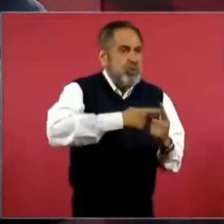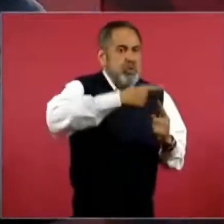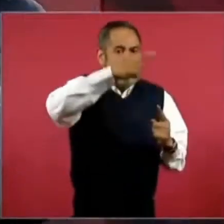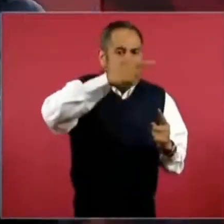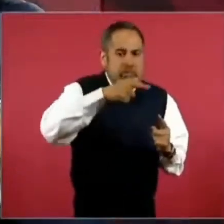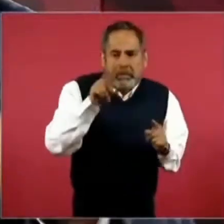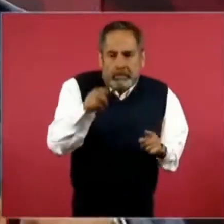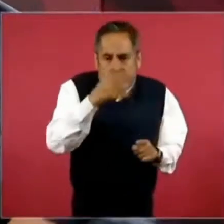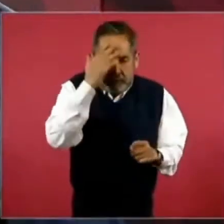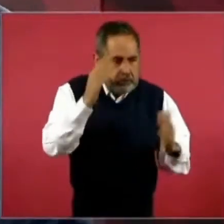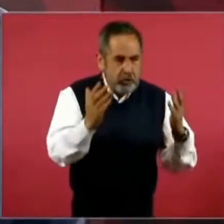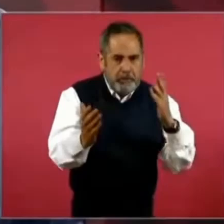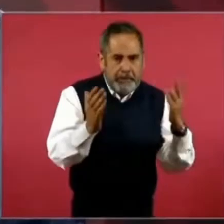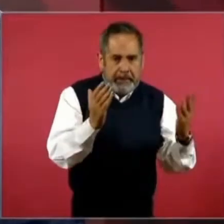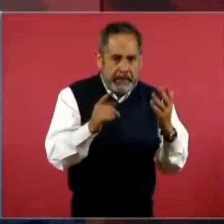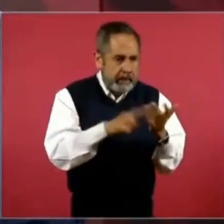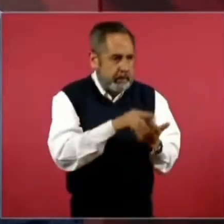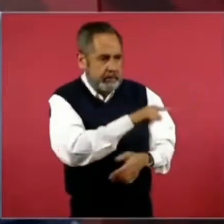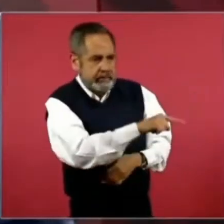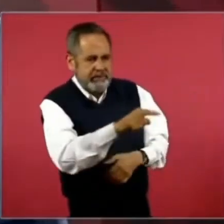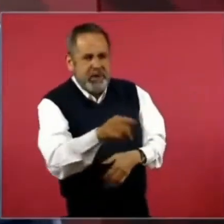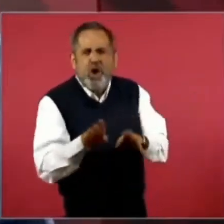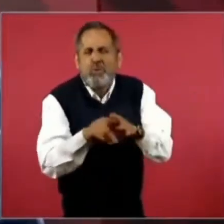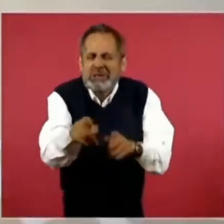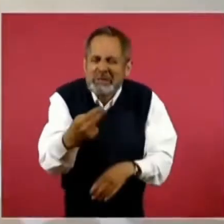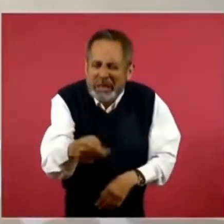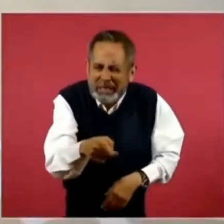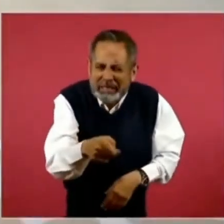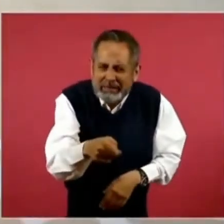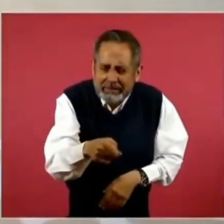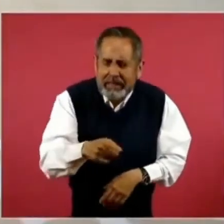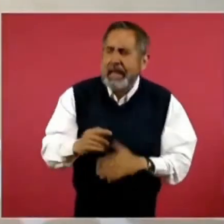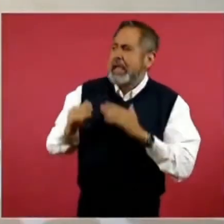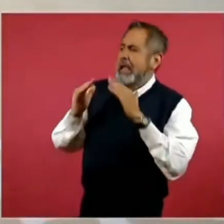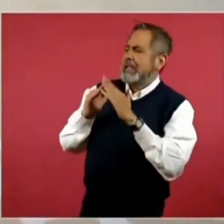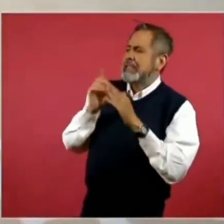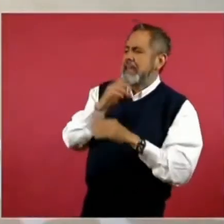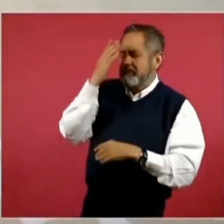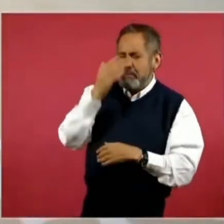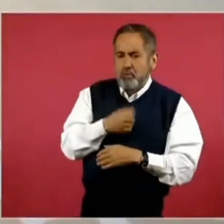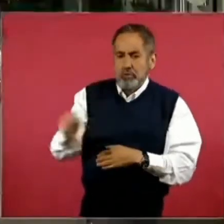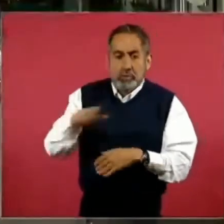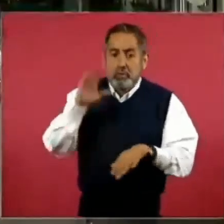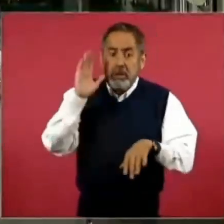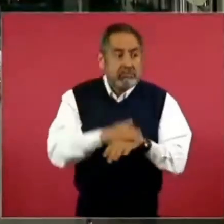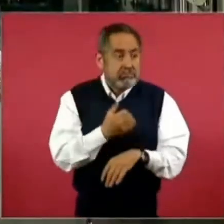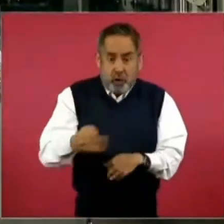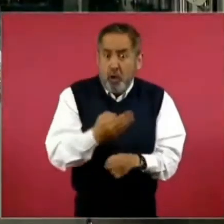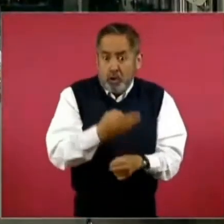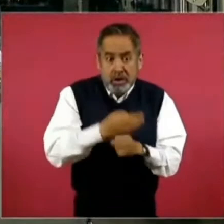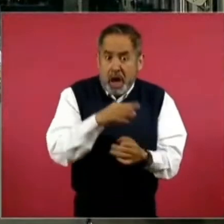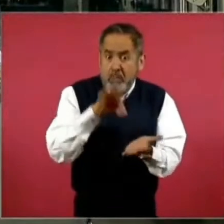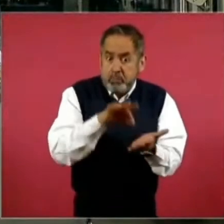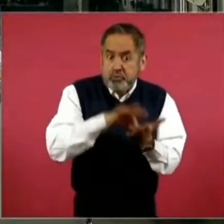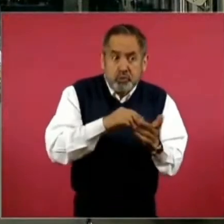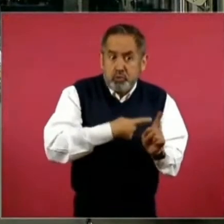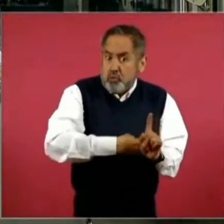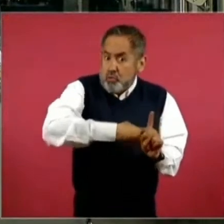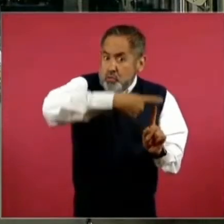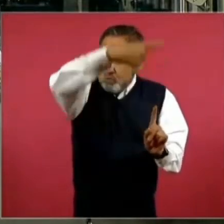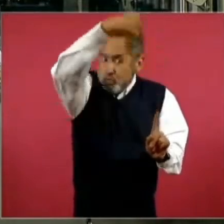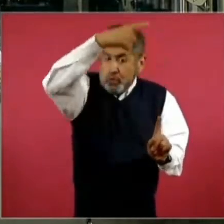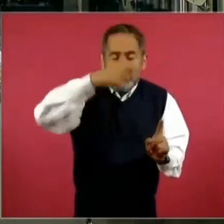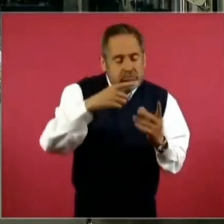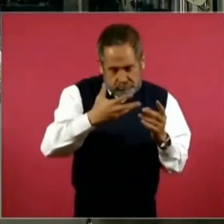con relación cómo se llama este la casa de los famosos es el programa más exitoso en este momento en la televisión mexicana